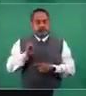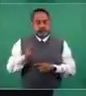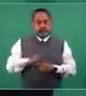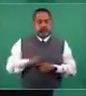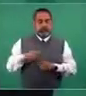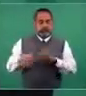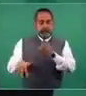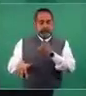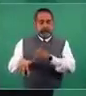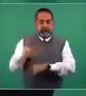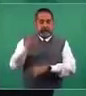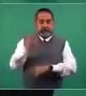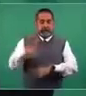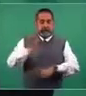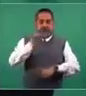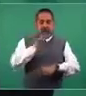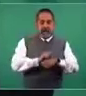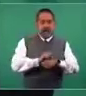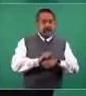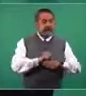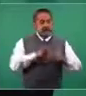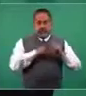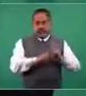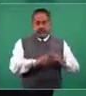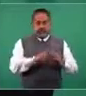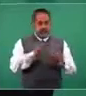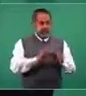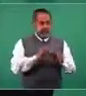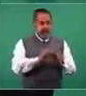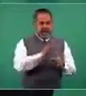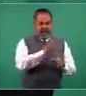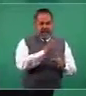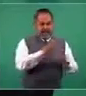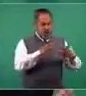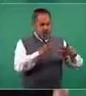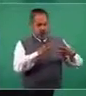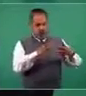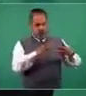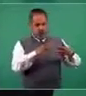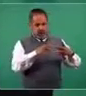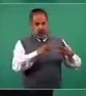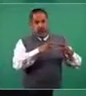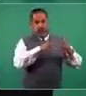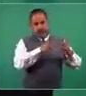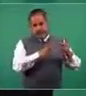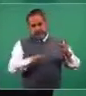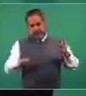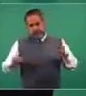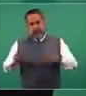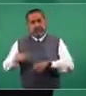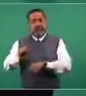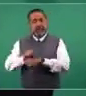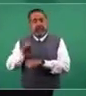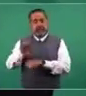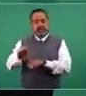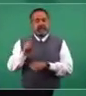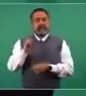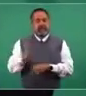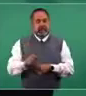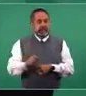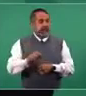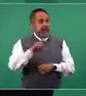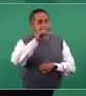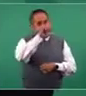15 semanas consecutivas, a partir de la segunda semana de enero hasta la semana 16, en donde tenemos ya